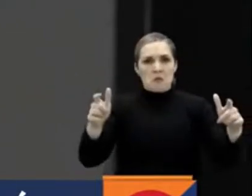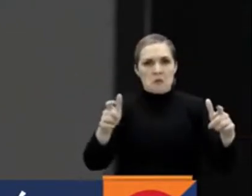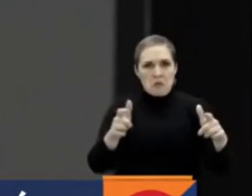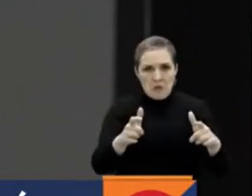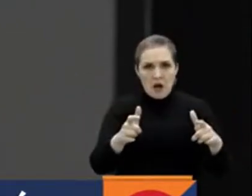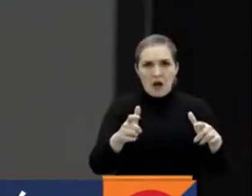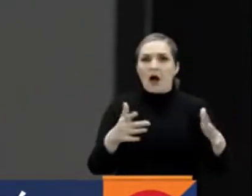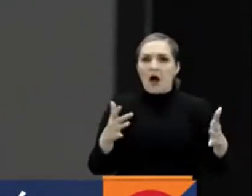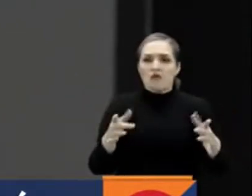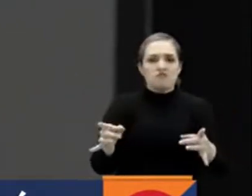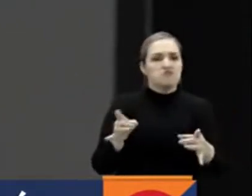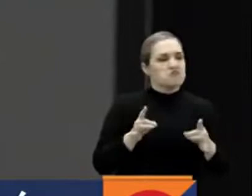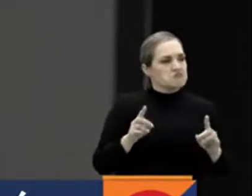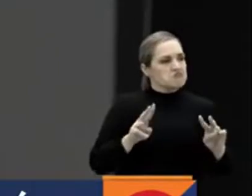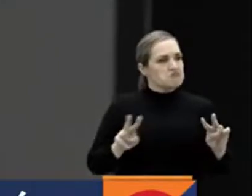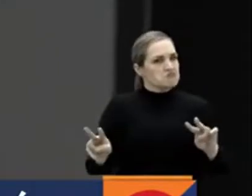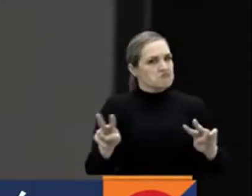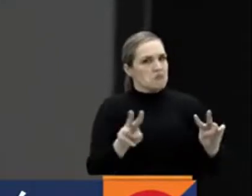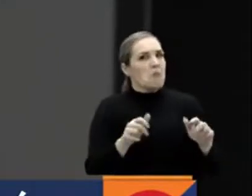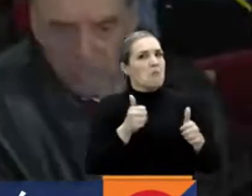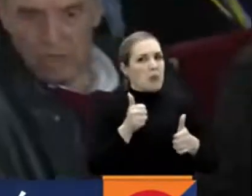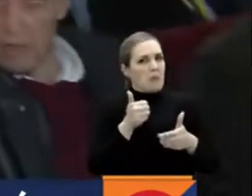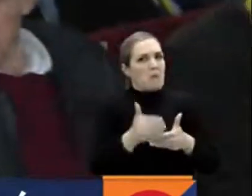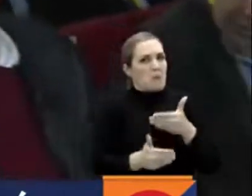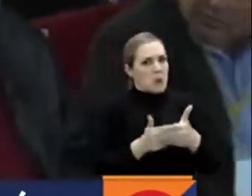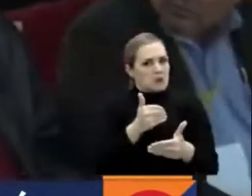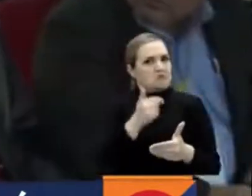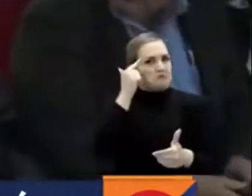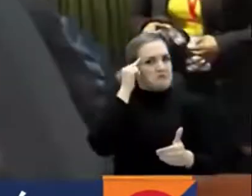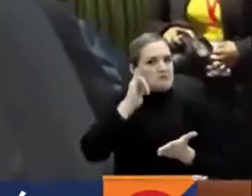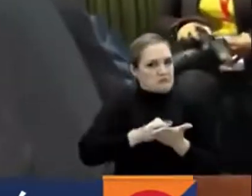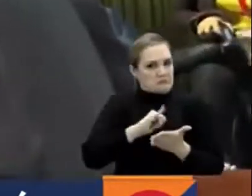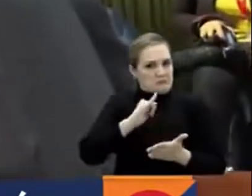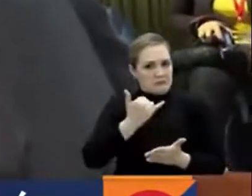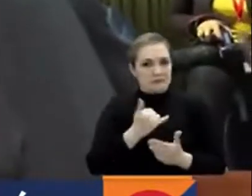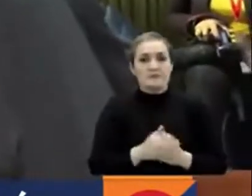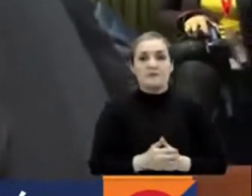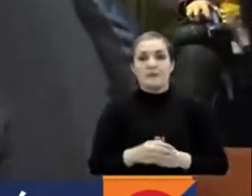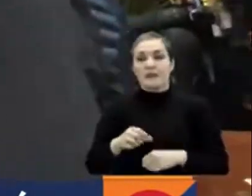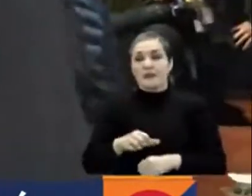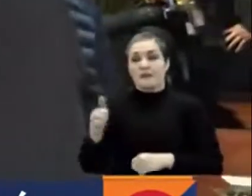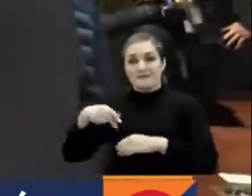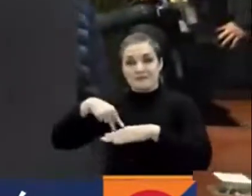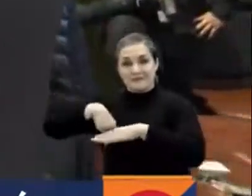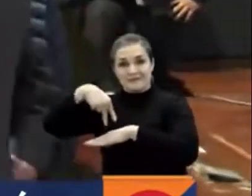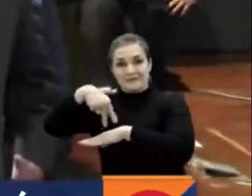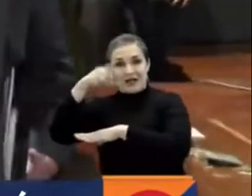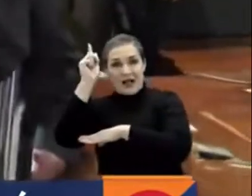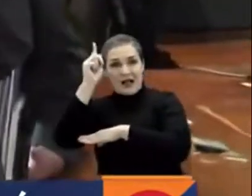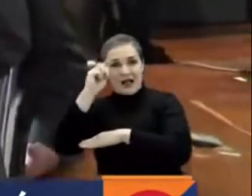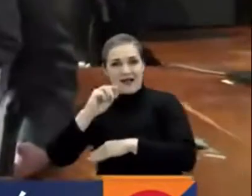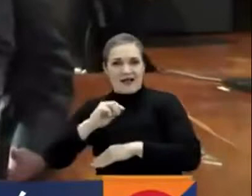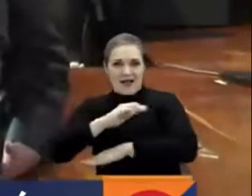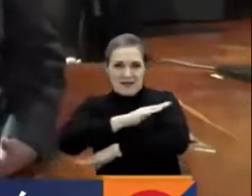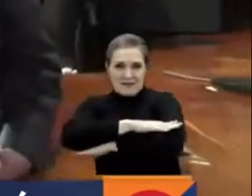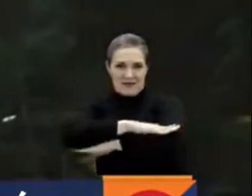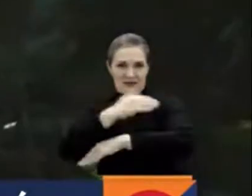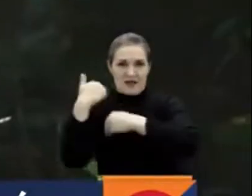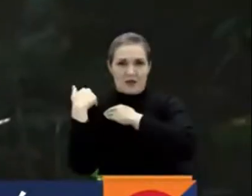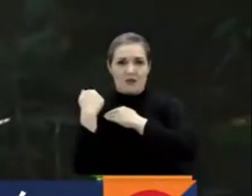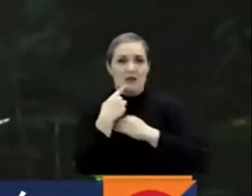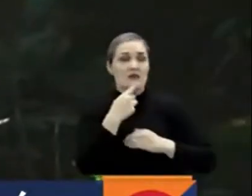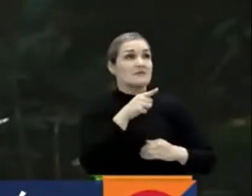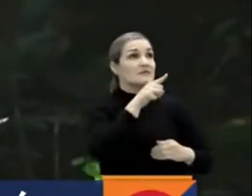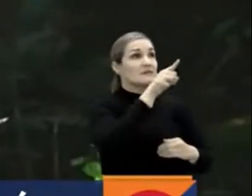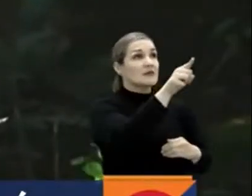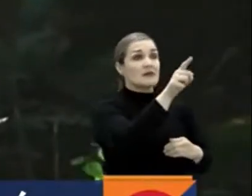homicidios, nos permite pensar que vamos en el camino correcto. Por su parte, el canciller Álvaro Leiva confirmó que le pidió a Cuba suspender las órdenes de extradición